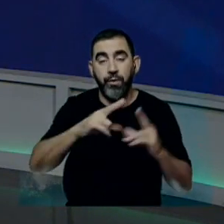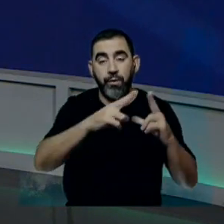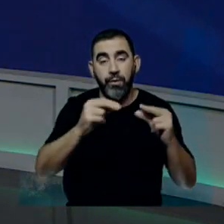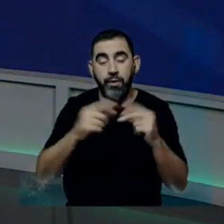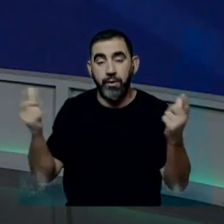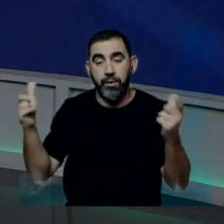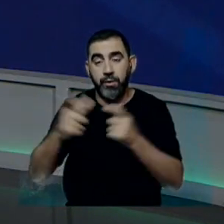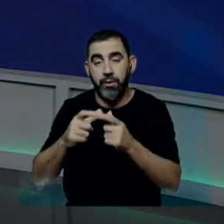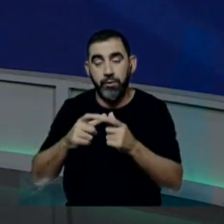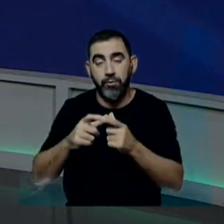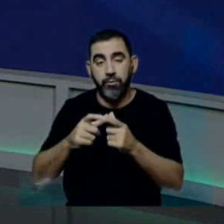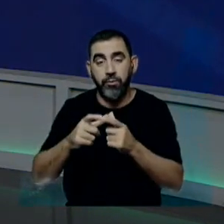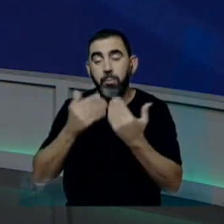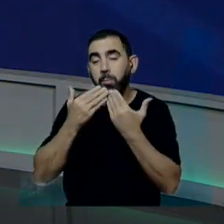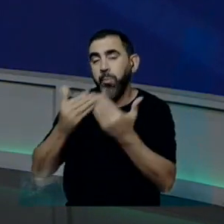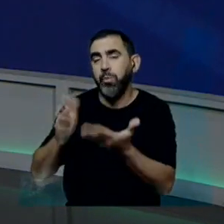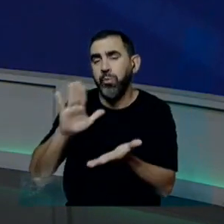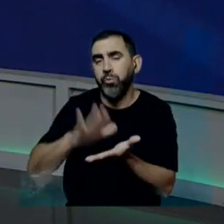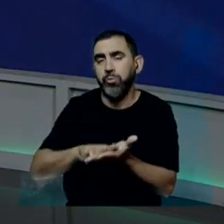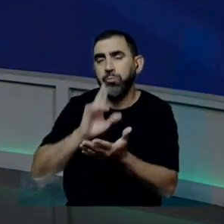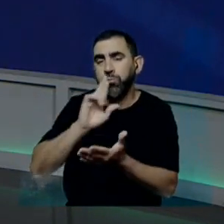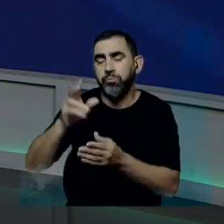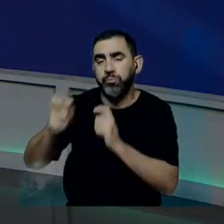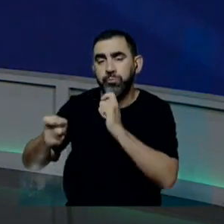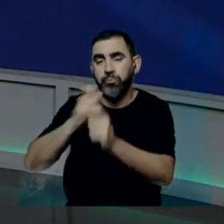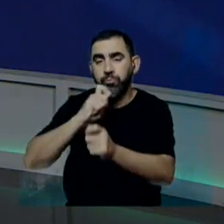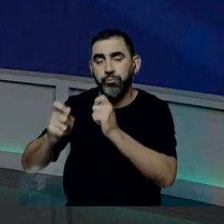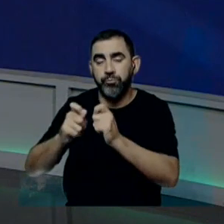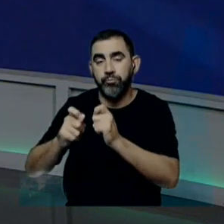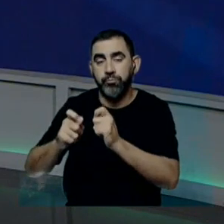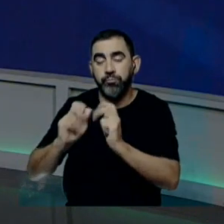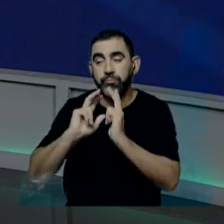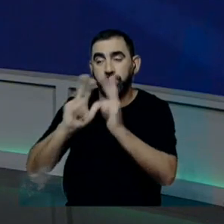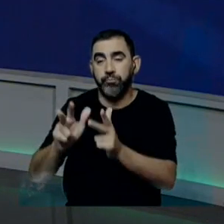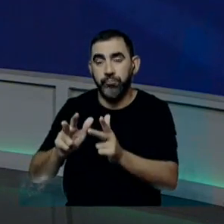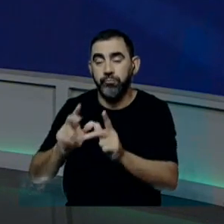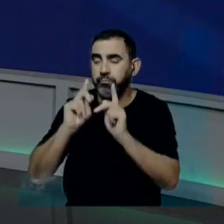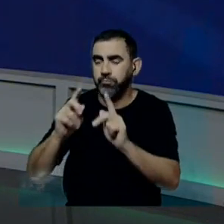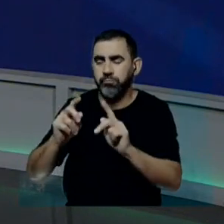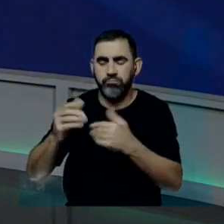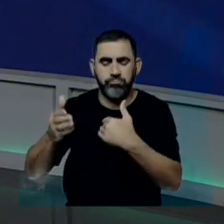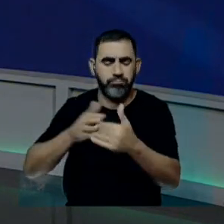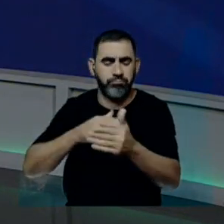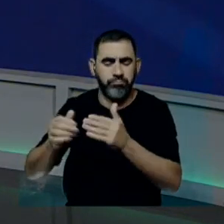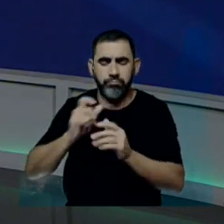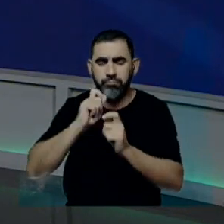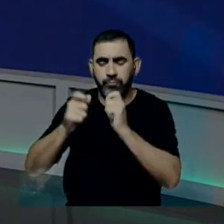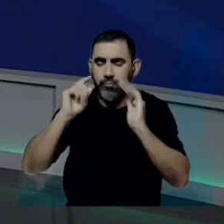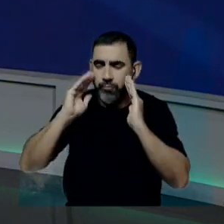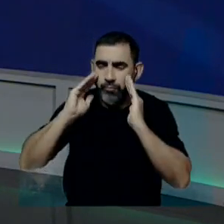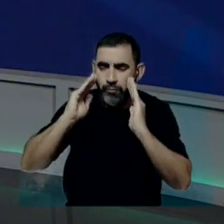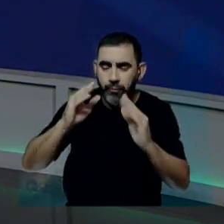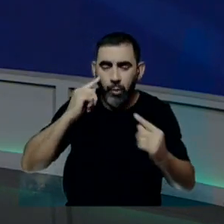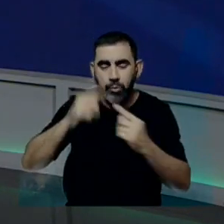cooperativas de Uruguay, Cose fue consultada por el resultado de las encuestas y allí dijo que se deben relativizar para poner foco en